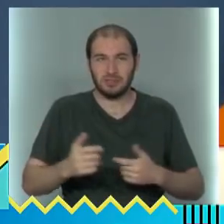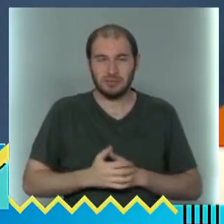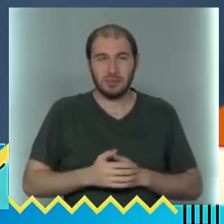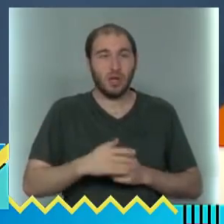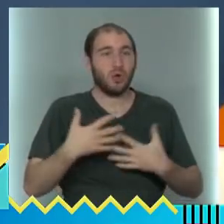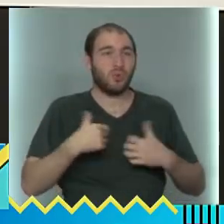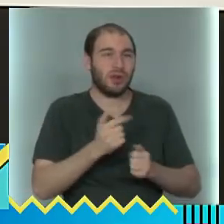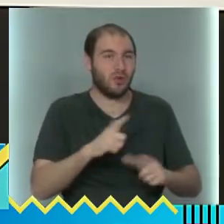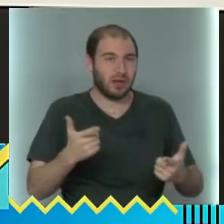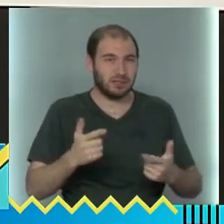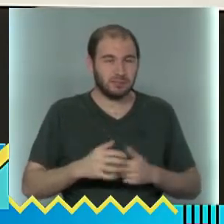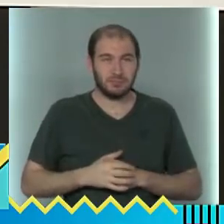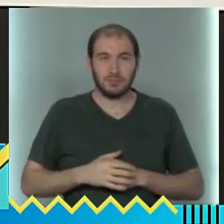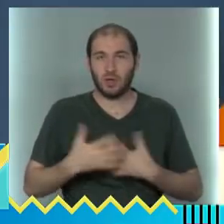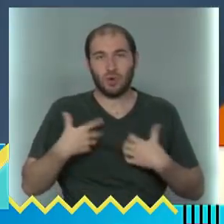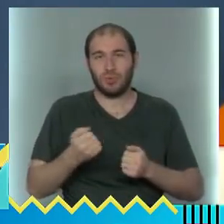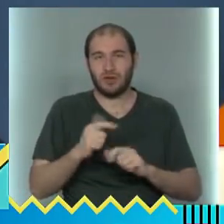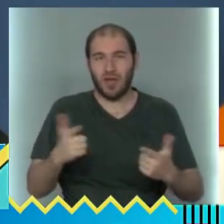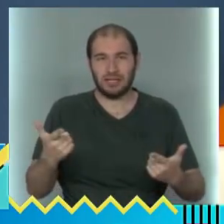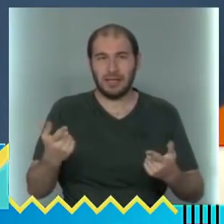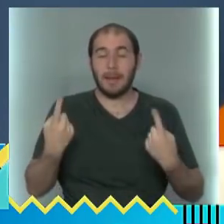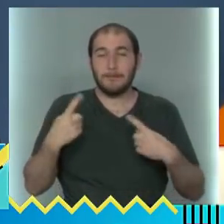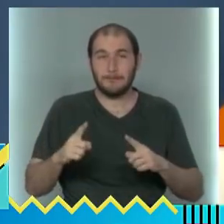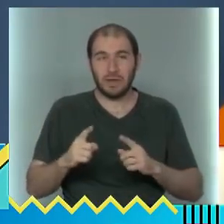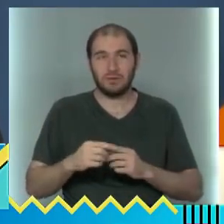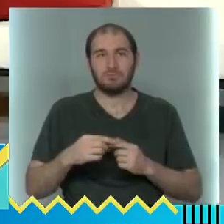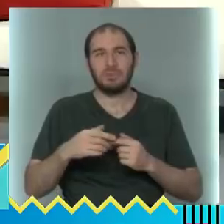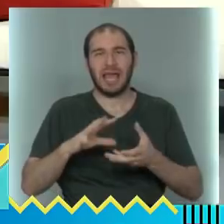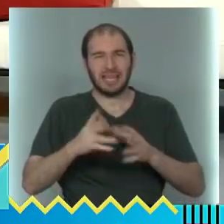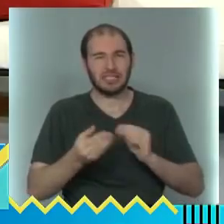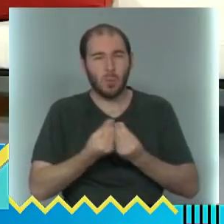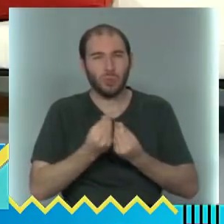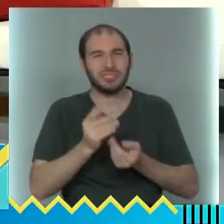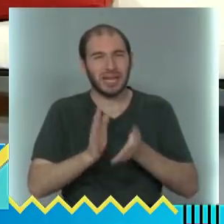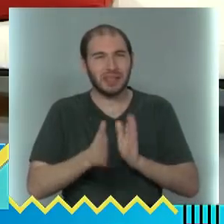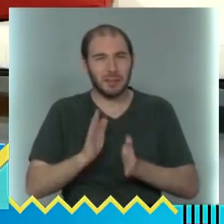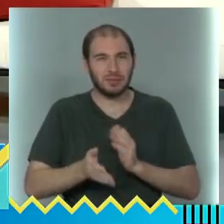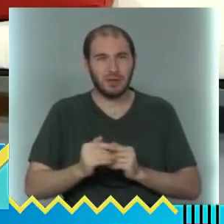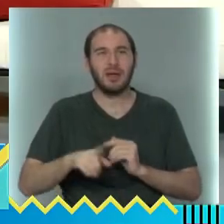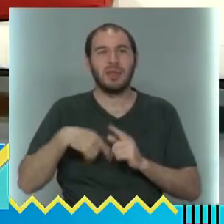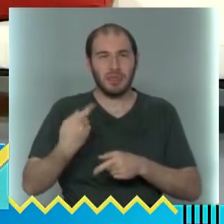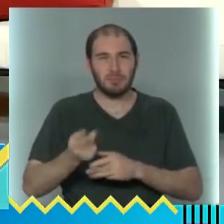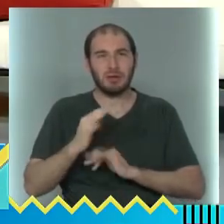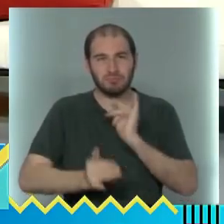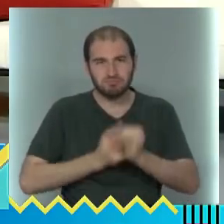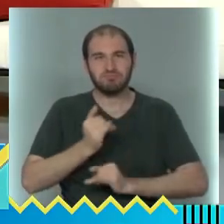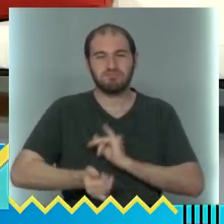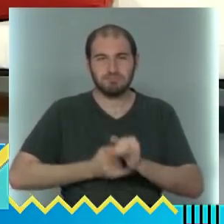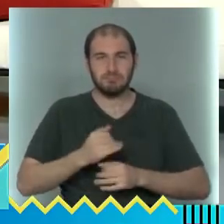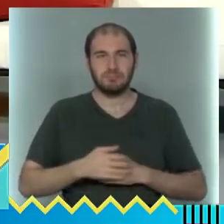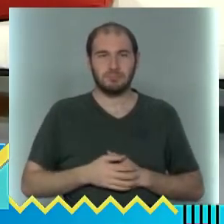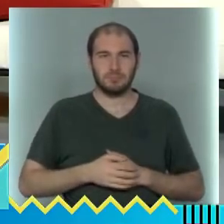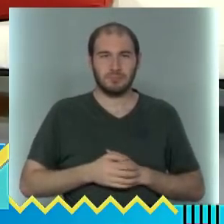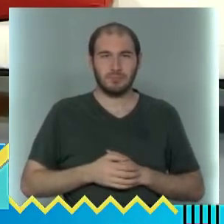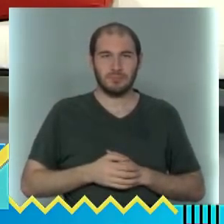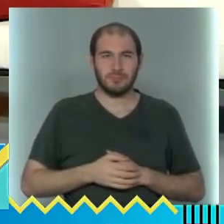No tiene cura. No tiene cura, pero podemos hablar, hay muchas estrategias de tratamiento que ya vamos a ir hablando más adelante.